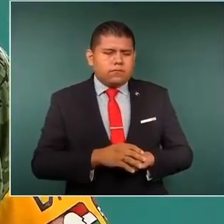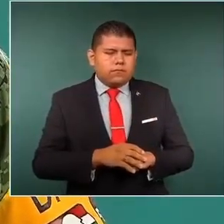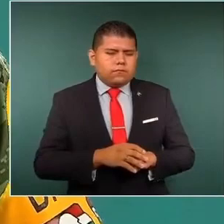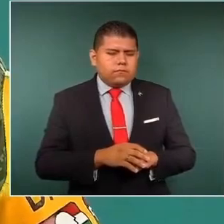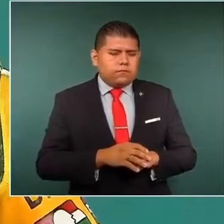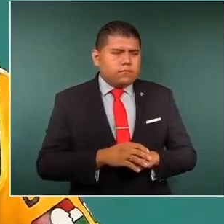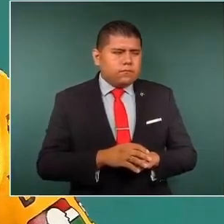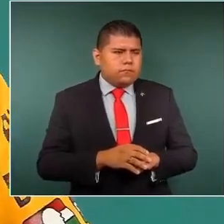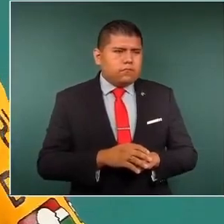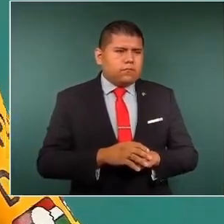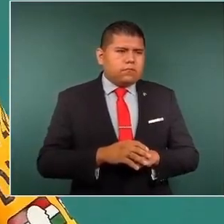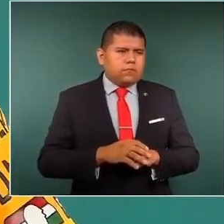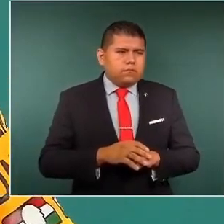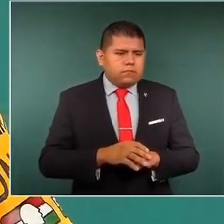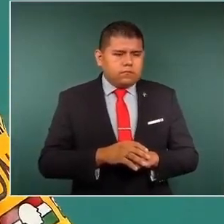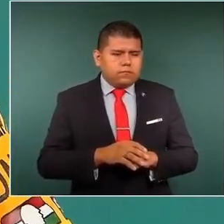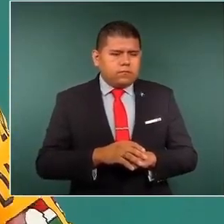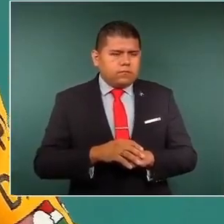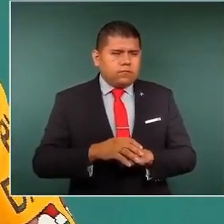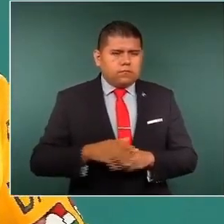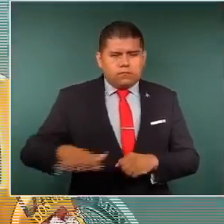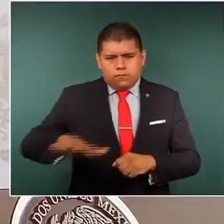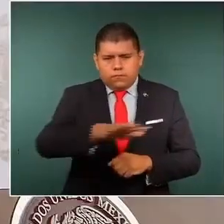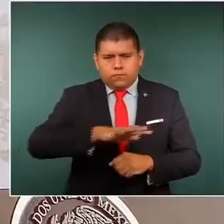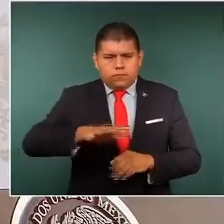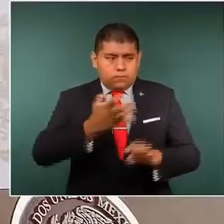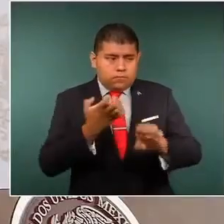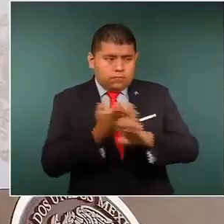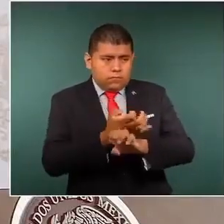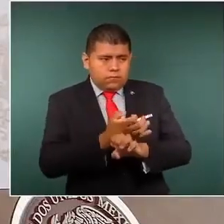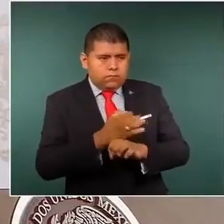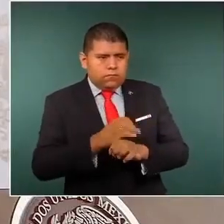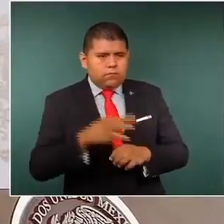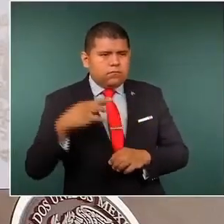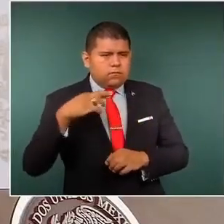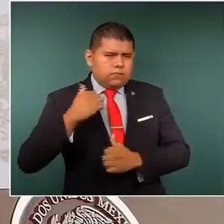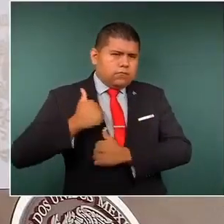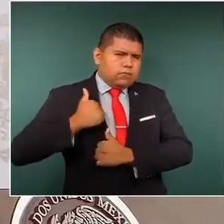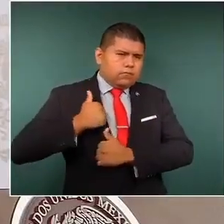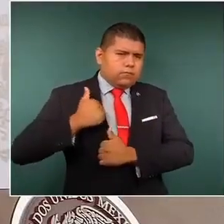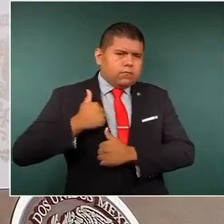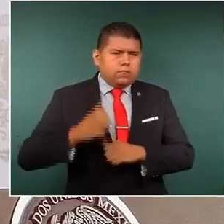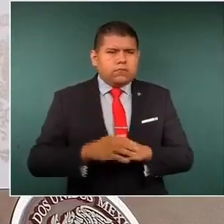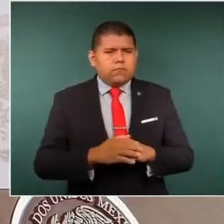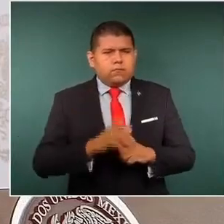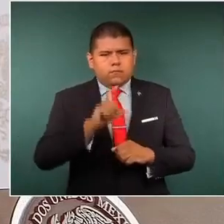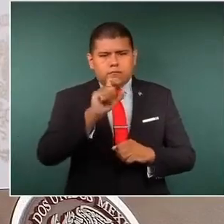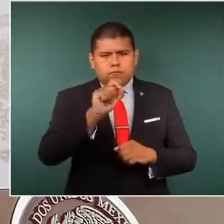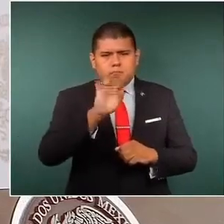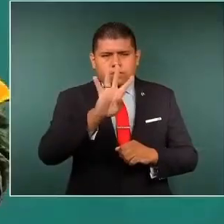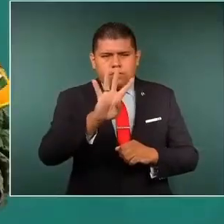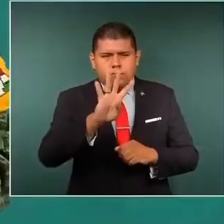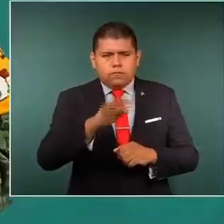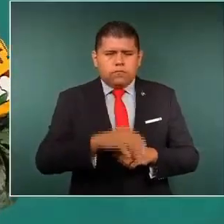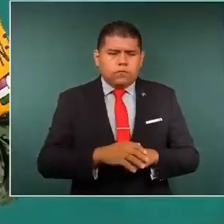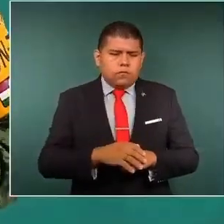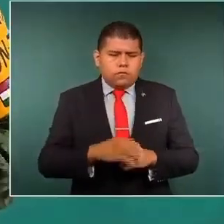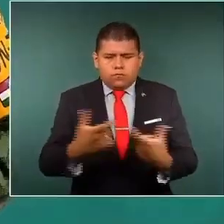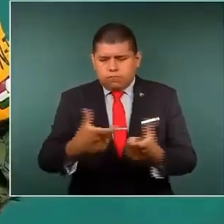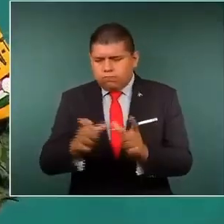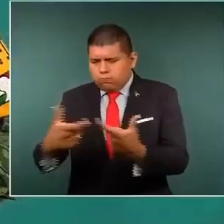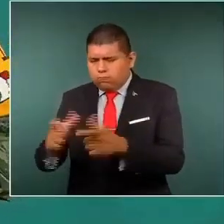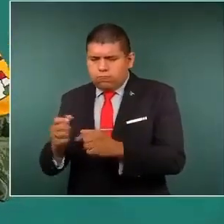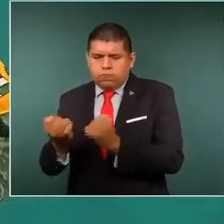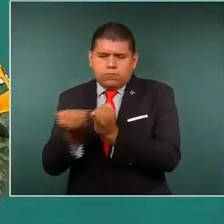los efectivos que están en el Estado desplegados. El Ejército despliega 24 bases de operaciones,